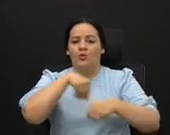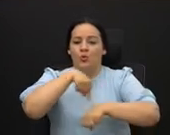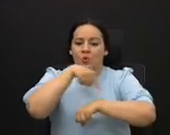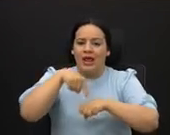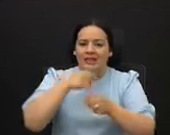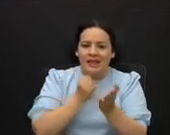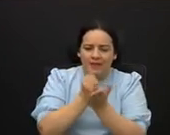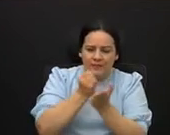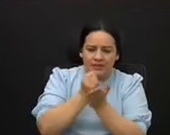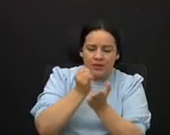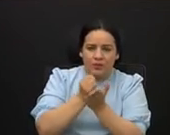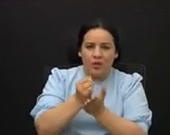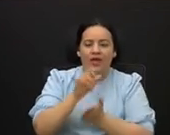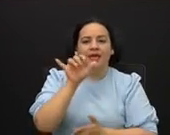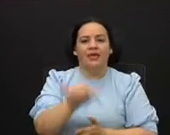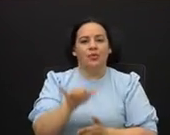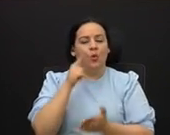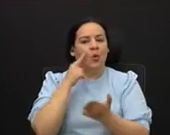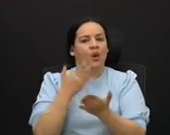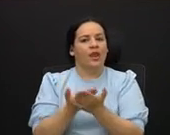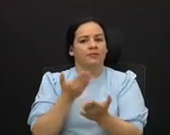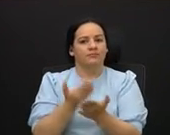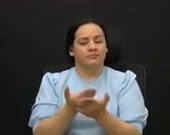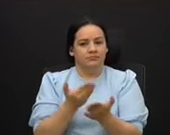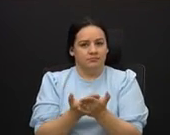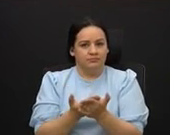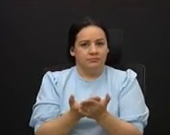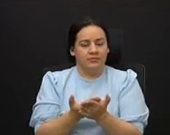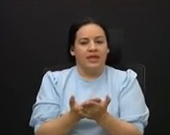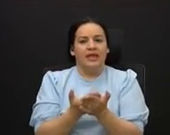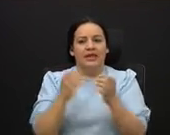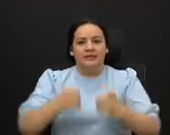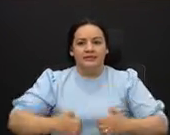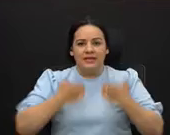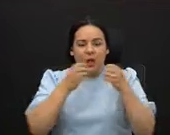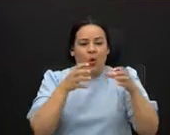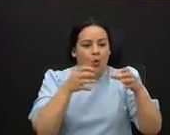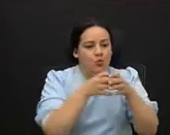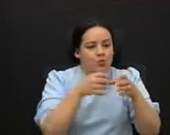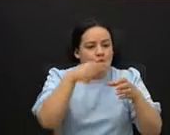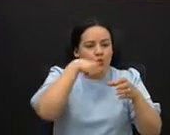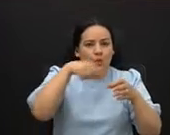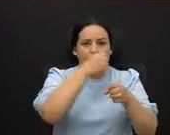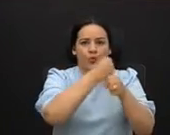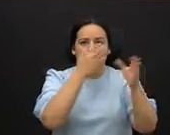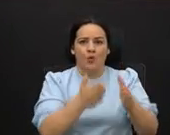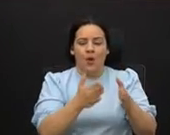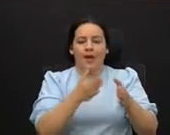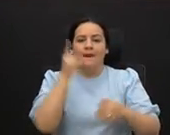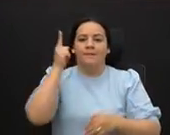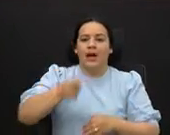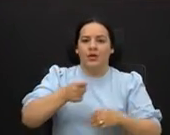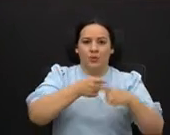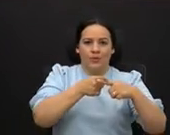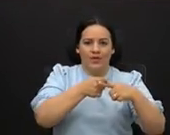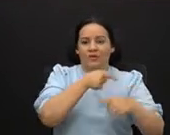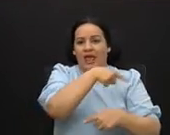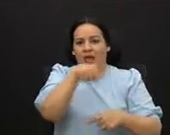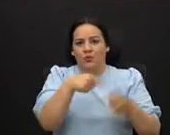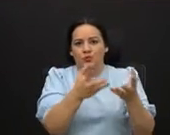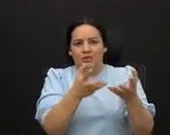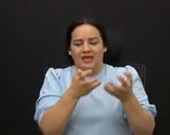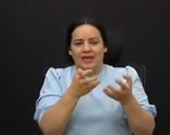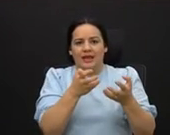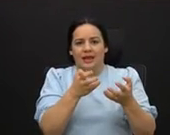investigación quedó evidenciado la existencia de un grupo de funcionarios de mandos medios que quieren